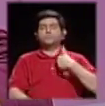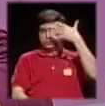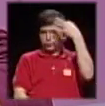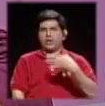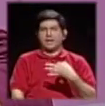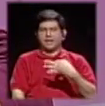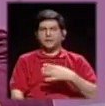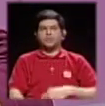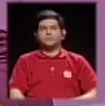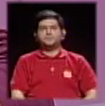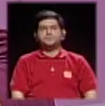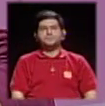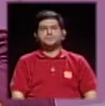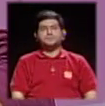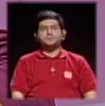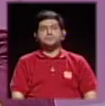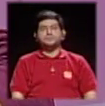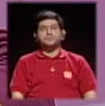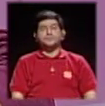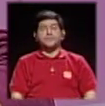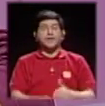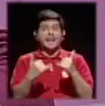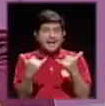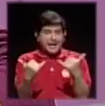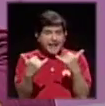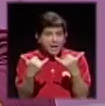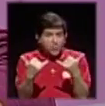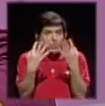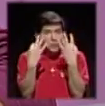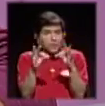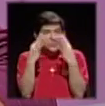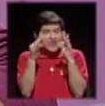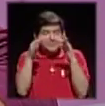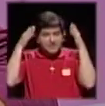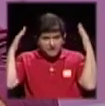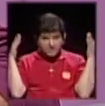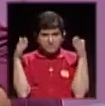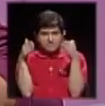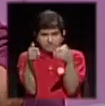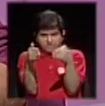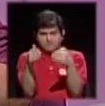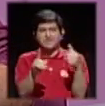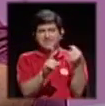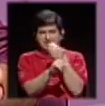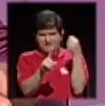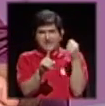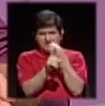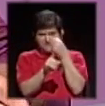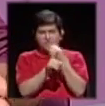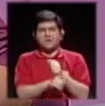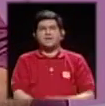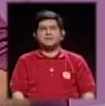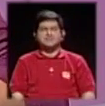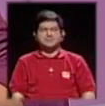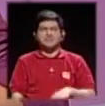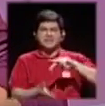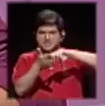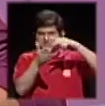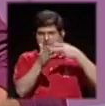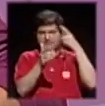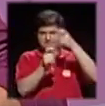que ahora estamos precisamente tratando de focalizar esa violencia a aquella que se